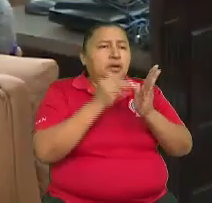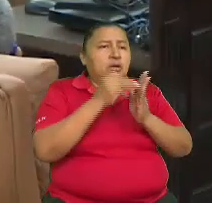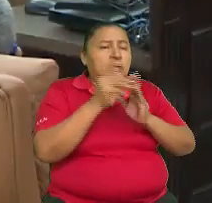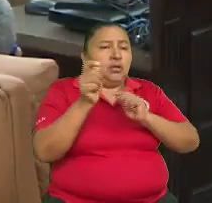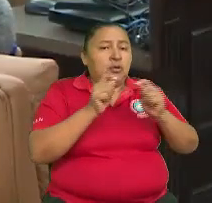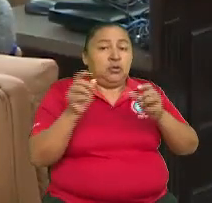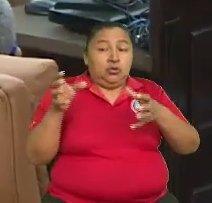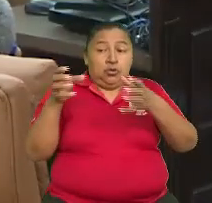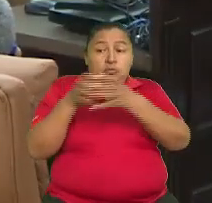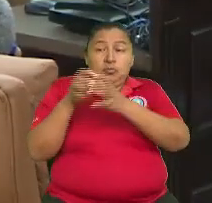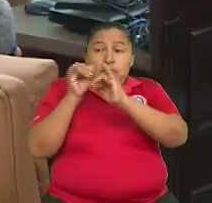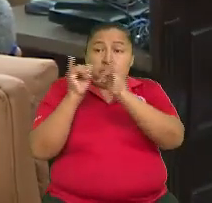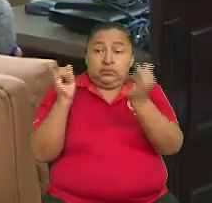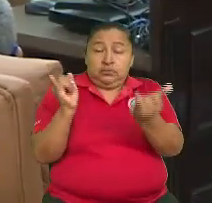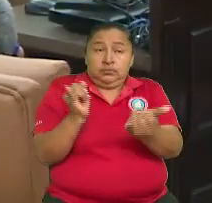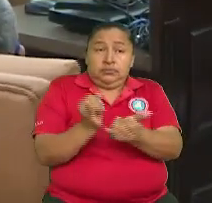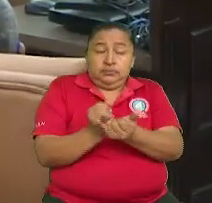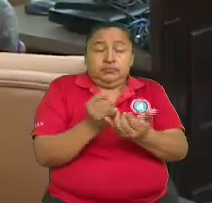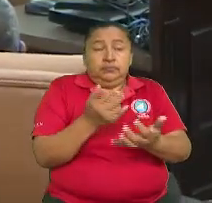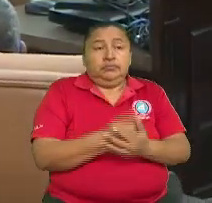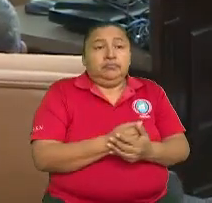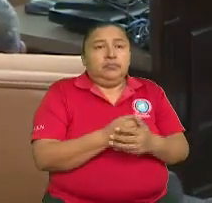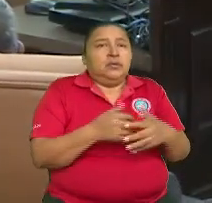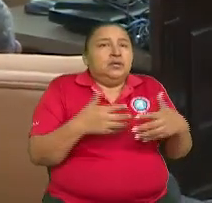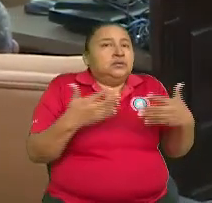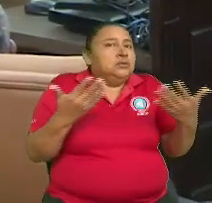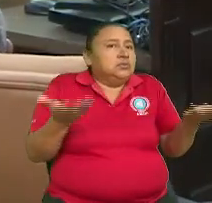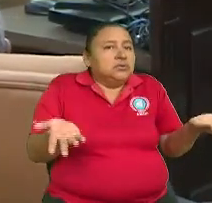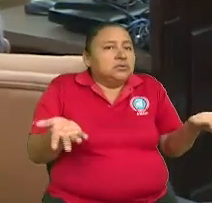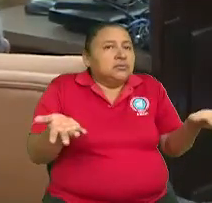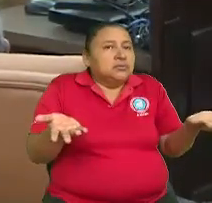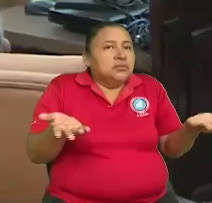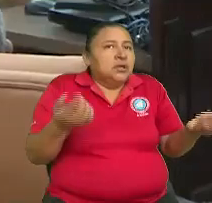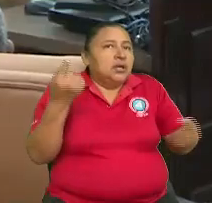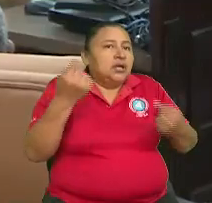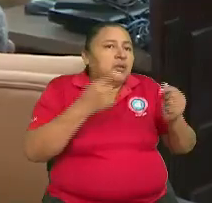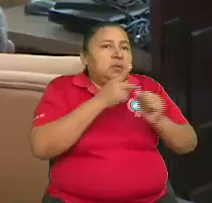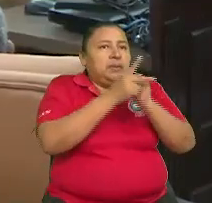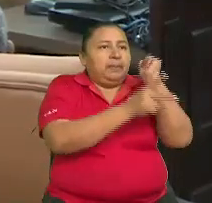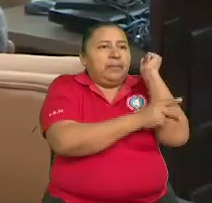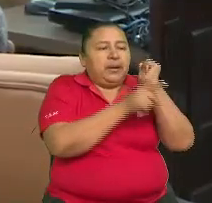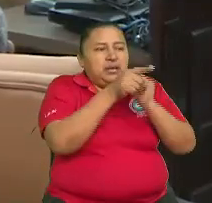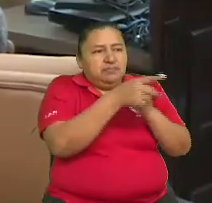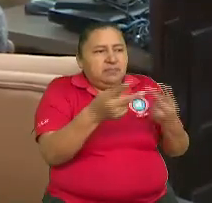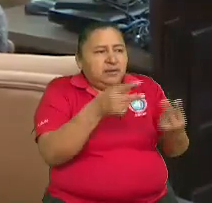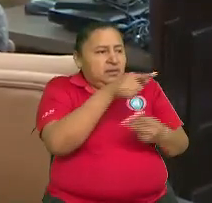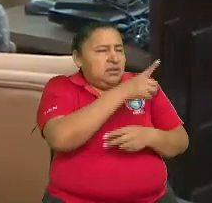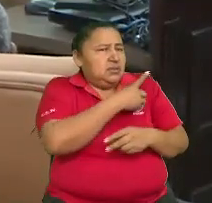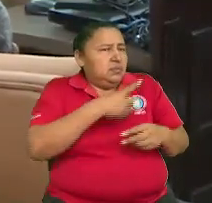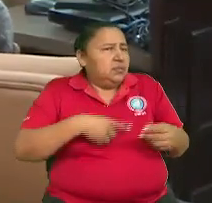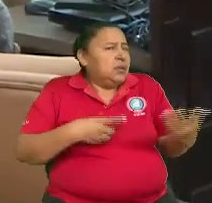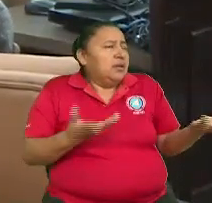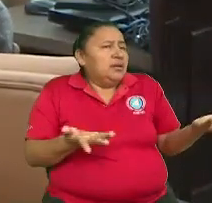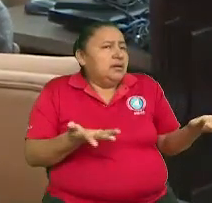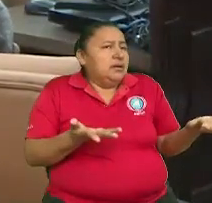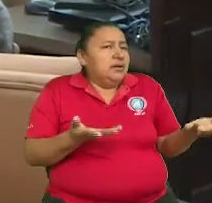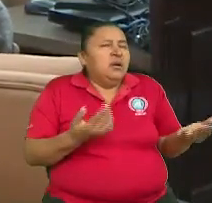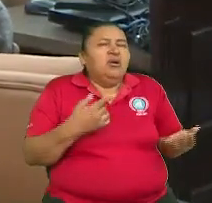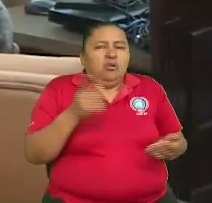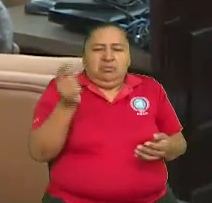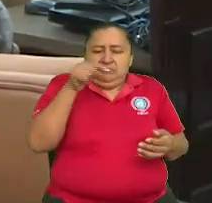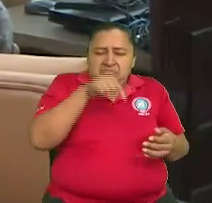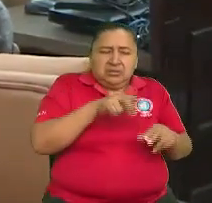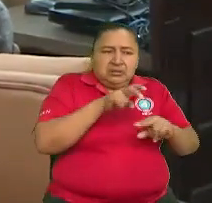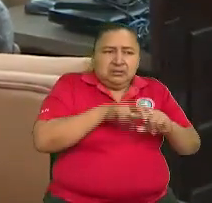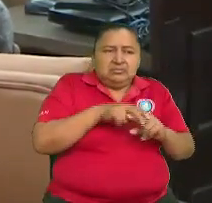de la comunidad internacional. Entonces, ¿en qué país está viviendo esta colega diputada? ¿O qué viene a hacer